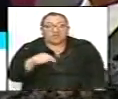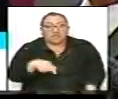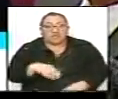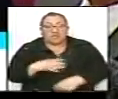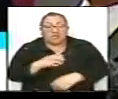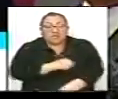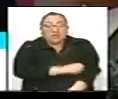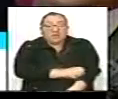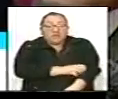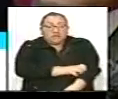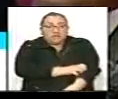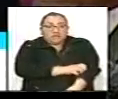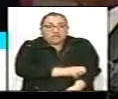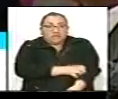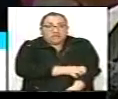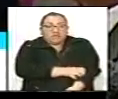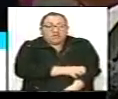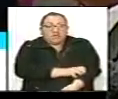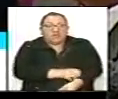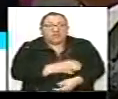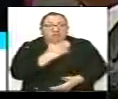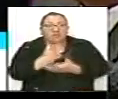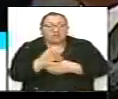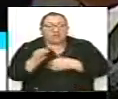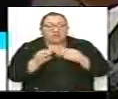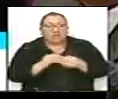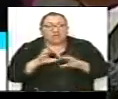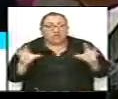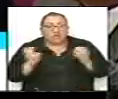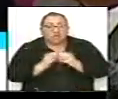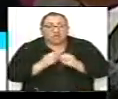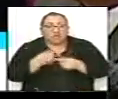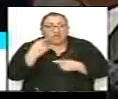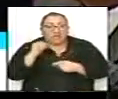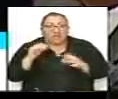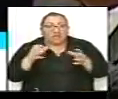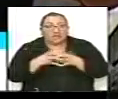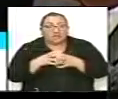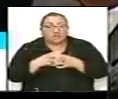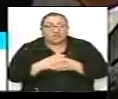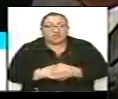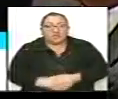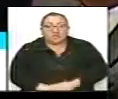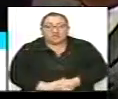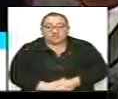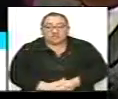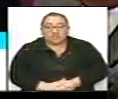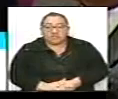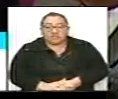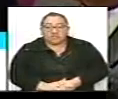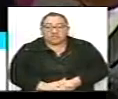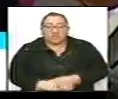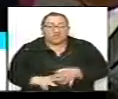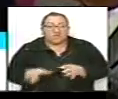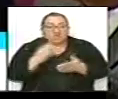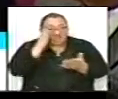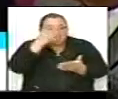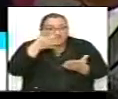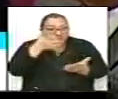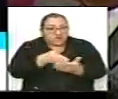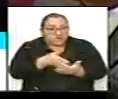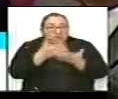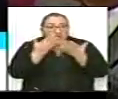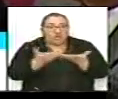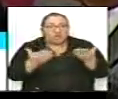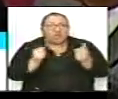democrático en la medida que la crisis de la explicación total y de las ideologías totales va a llevar a que se focalicen las